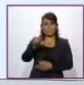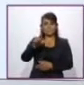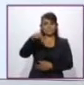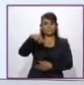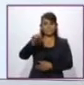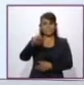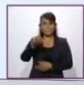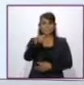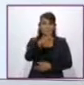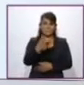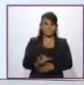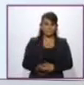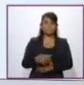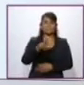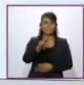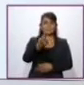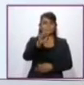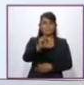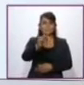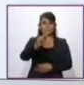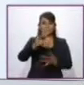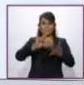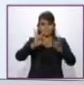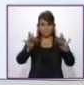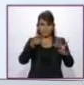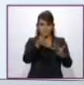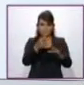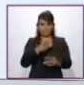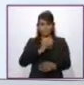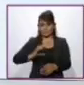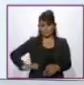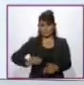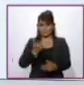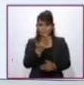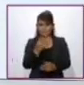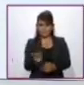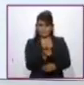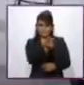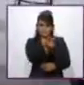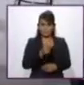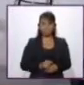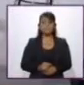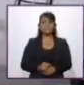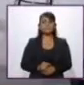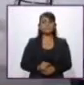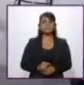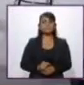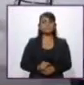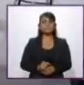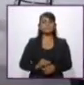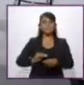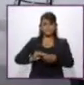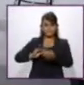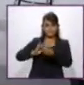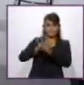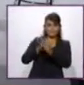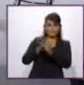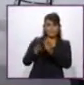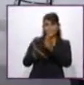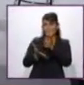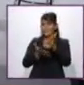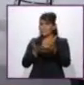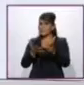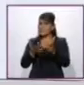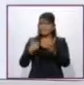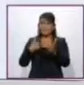del partido Redes Sociales Progresistas. Candidato, la pandemia nos dejó sin empleo a mi esposo